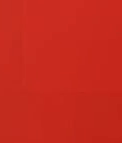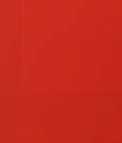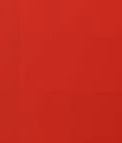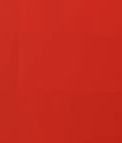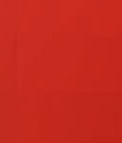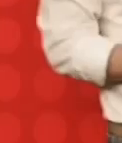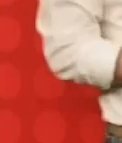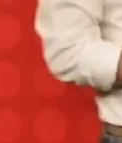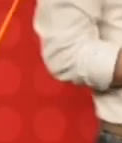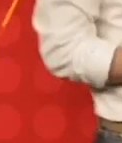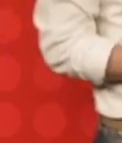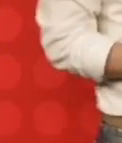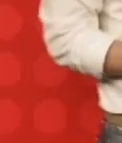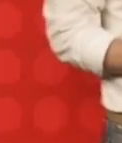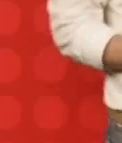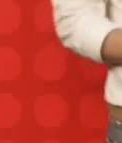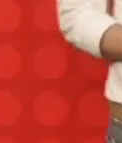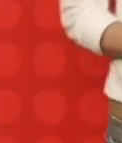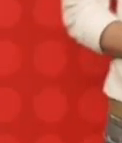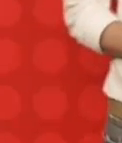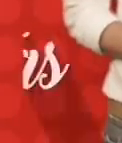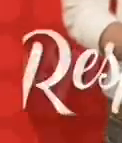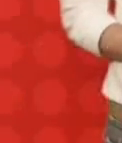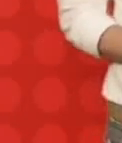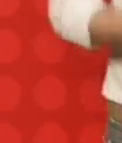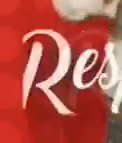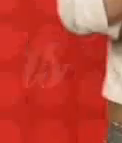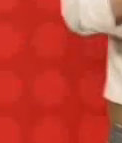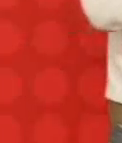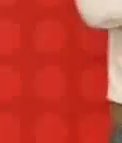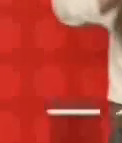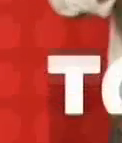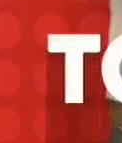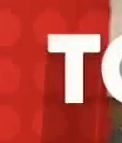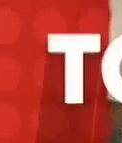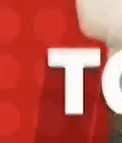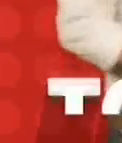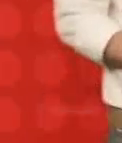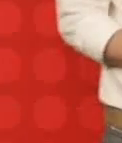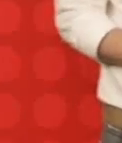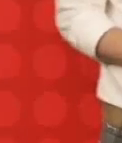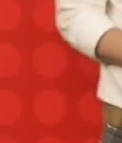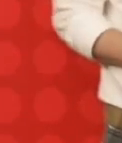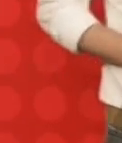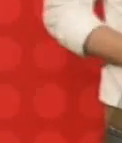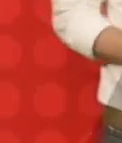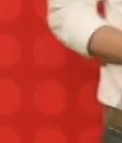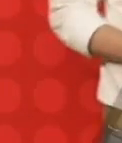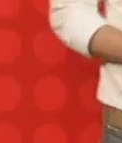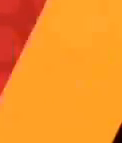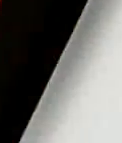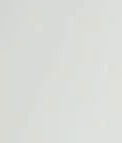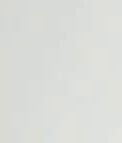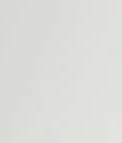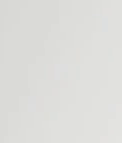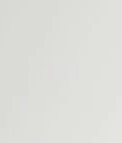expertos. ¿Aló? Al mediodía. Todas las respuestas. Para todas sus preguntas.